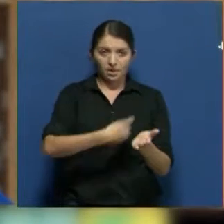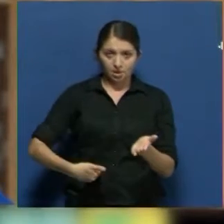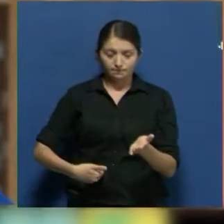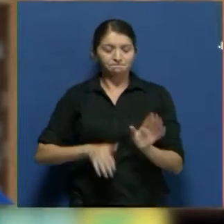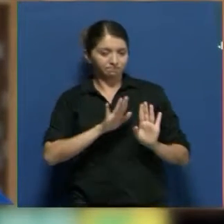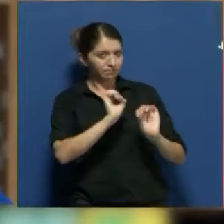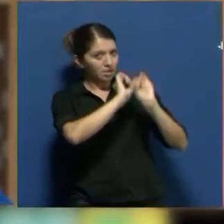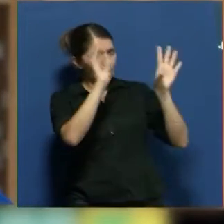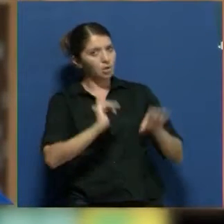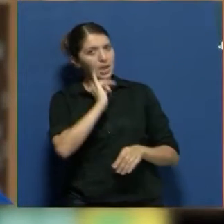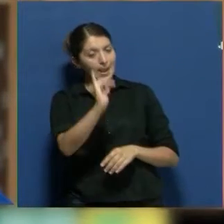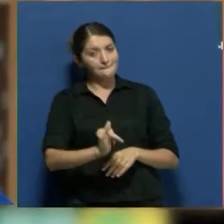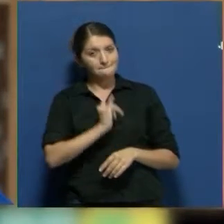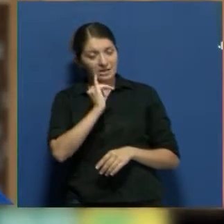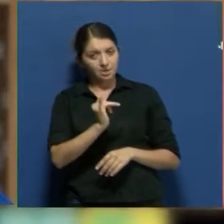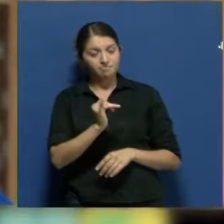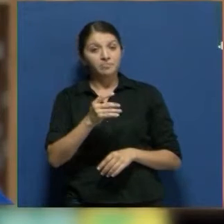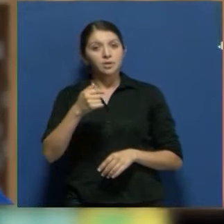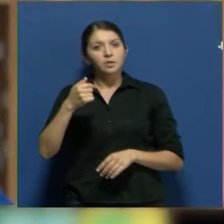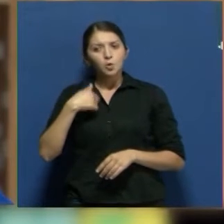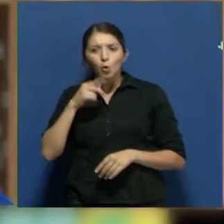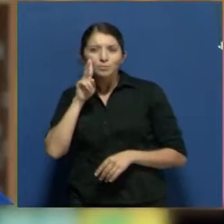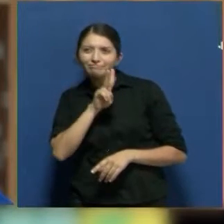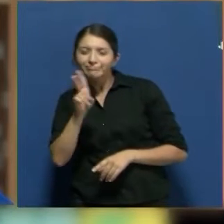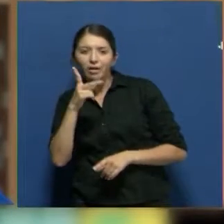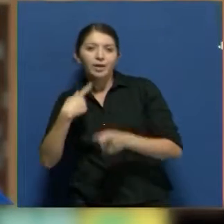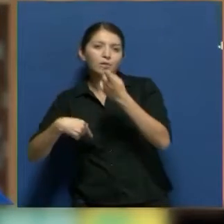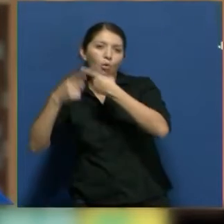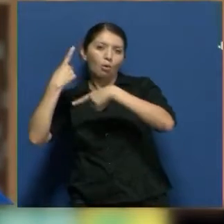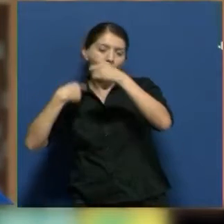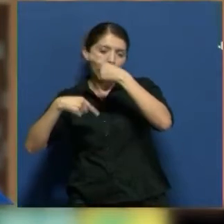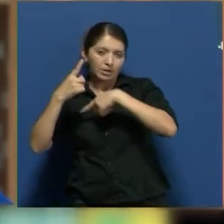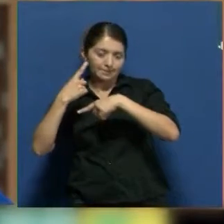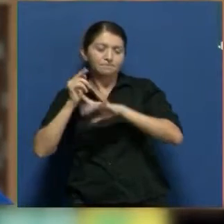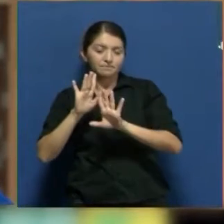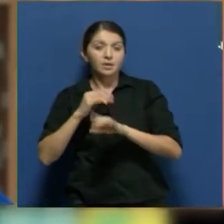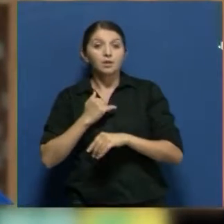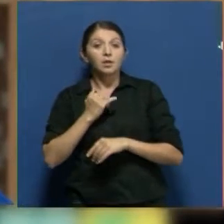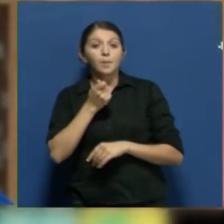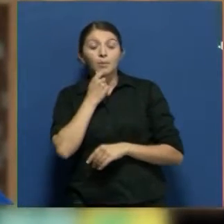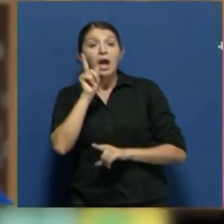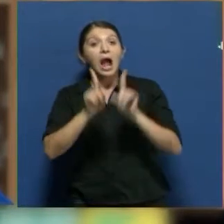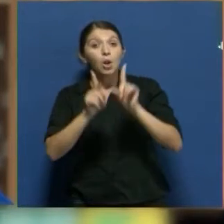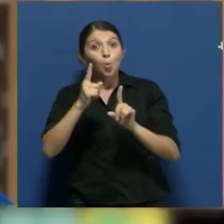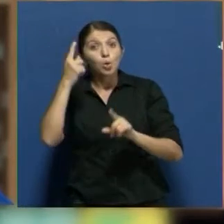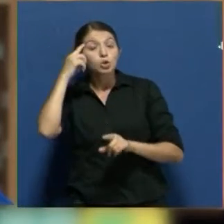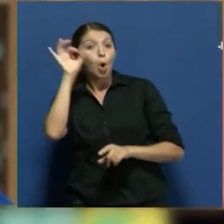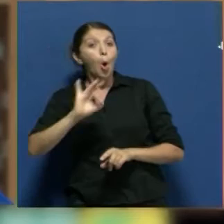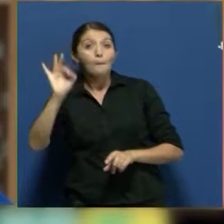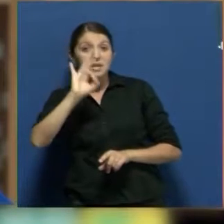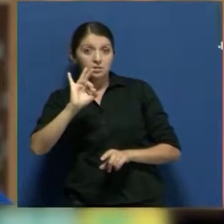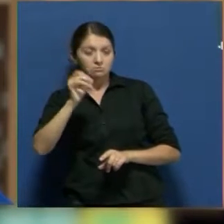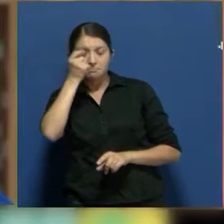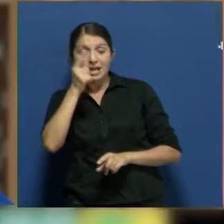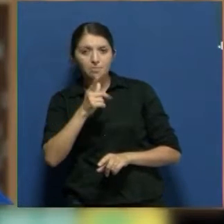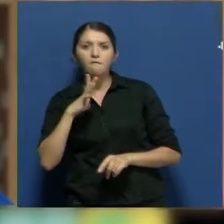algo, porque además lo que observo en esta historia, como suele ocurrirnos a nosotros, Juan, que hay muchos que opinan sin siquiera haber leído el dictamen.